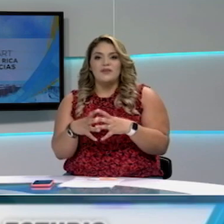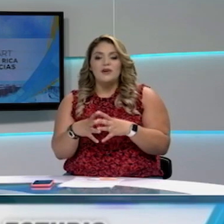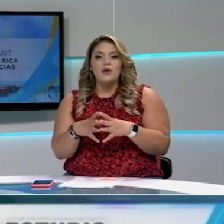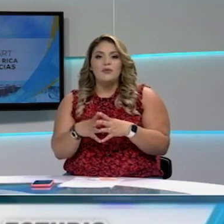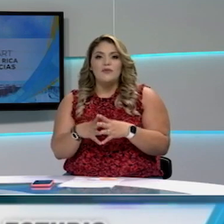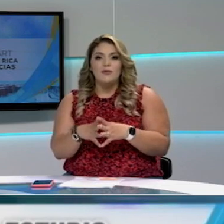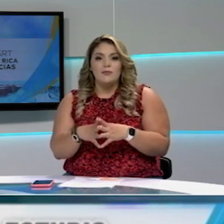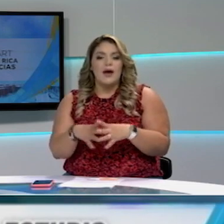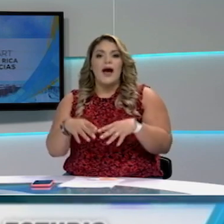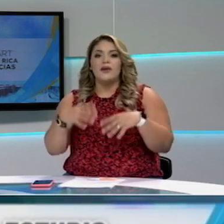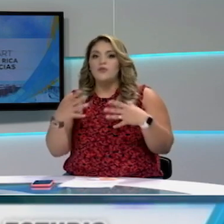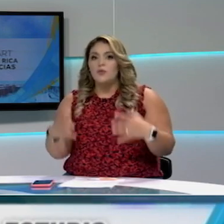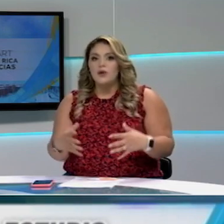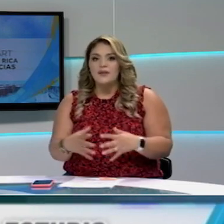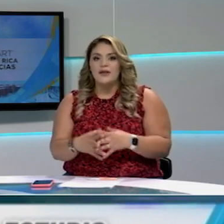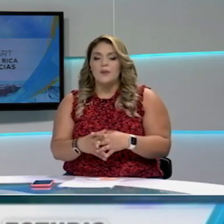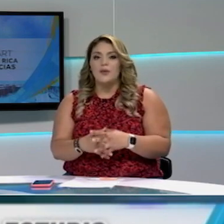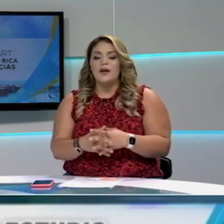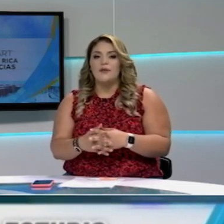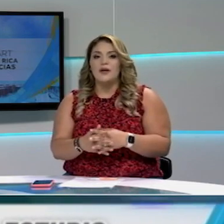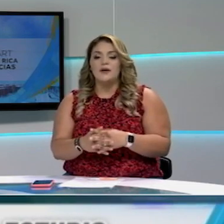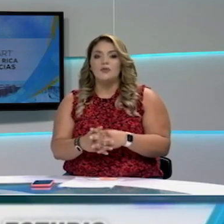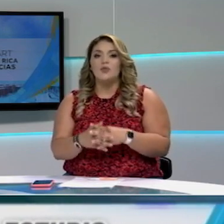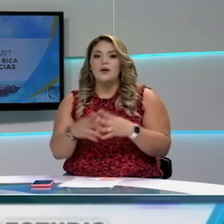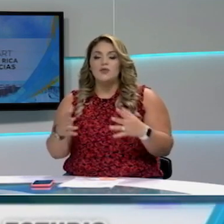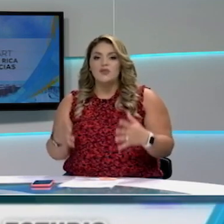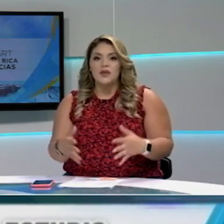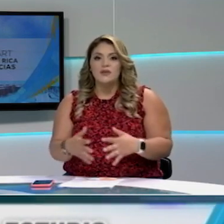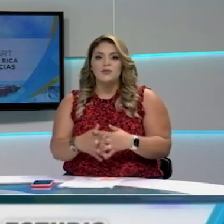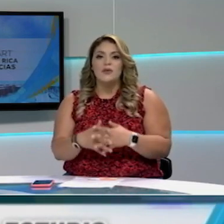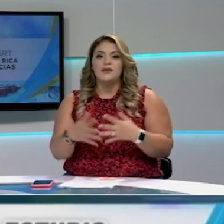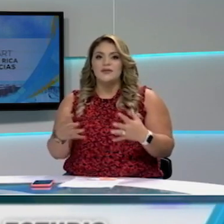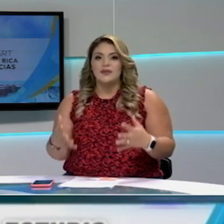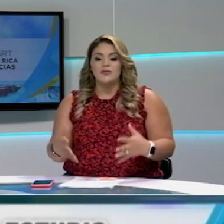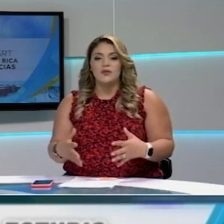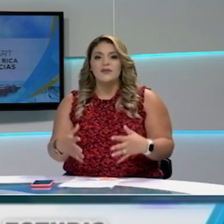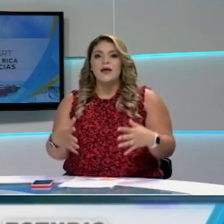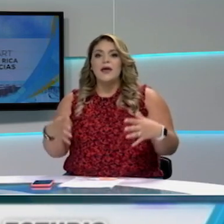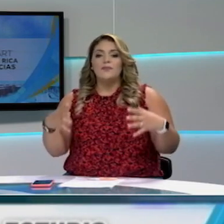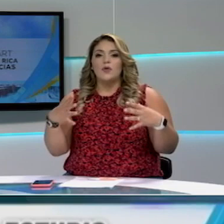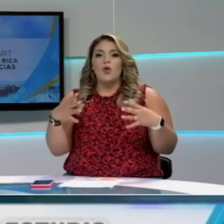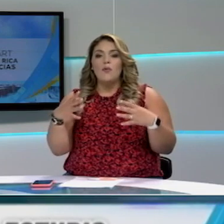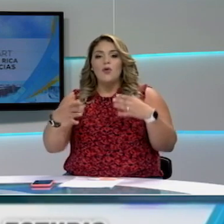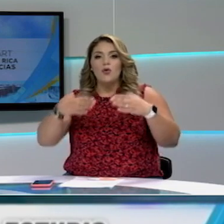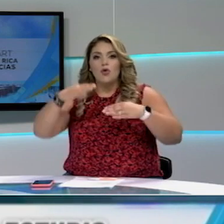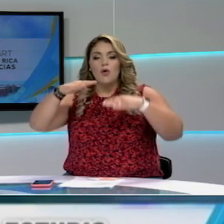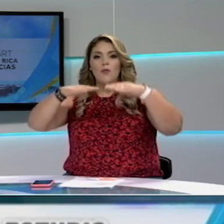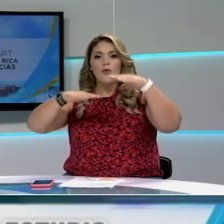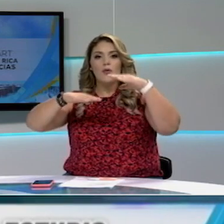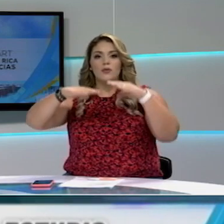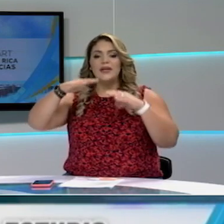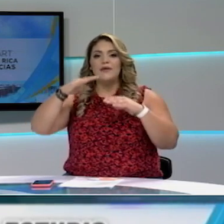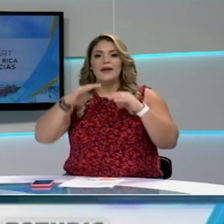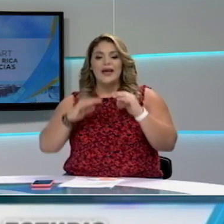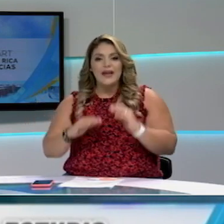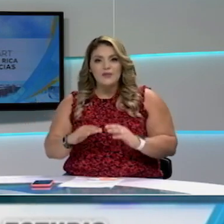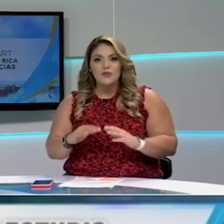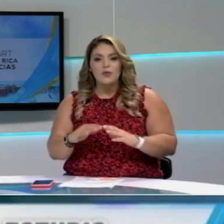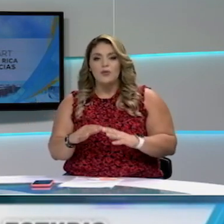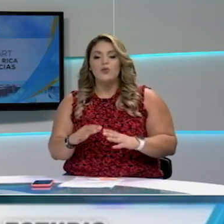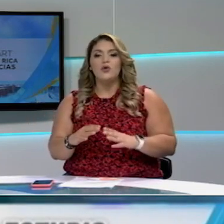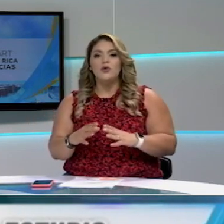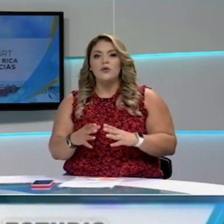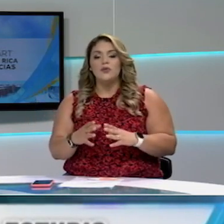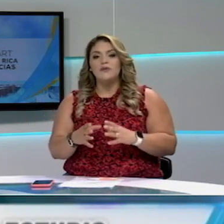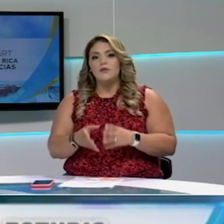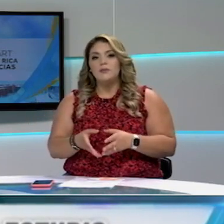decirlo de alguna forma. Hay rumores de que puedan haber nuevos cierres, nuevas restricciones. ¿Cómo nivelar esto, don